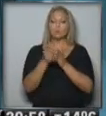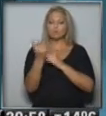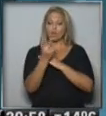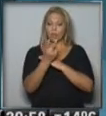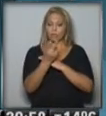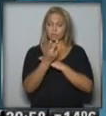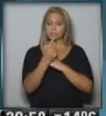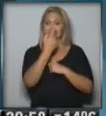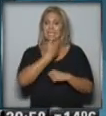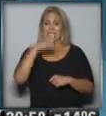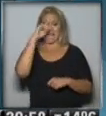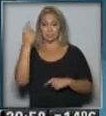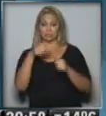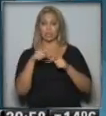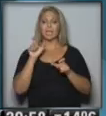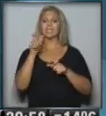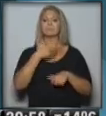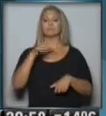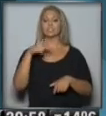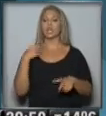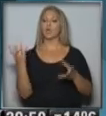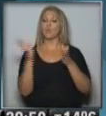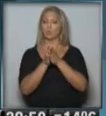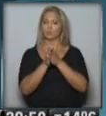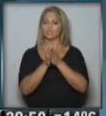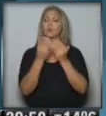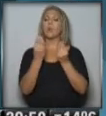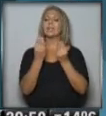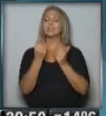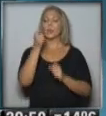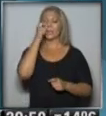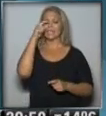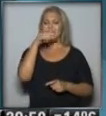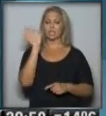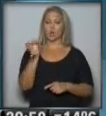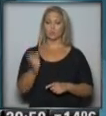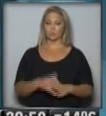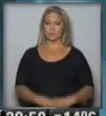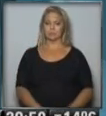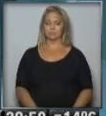con las nacionales generales. Se realizarán el 27 de octubre.